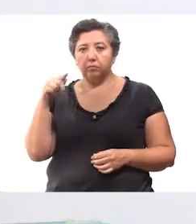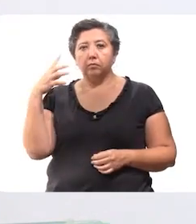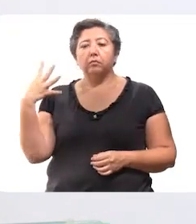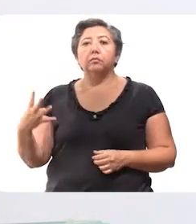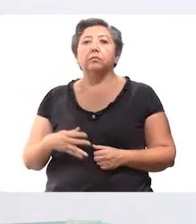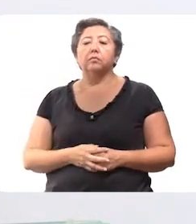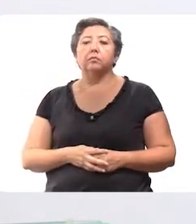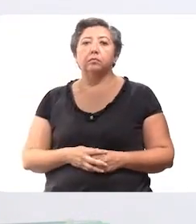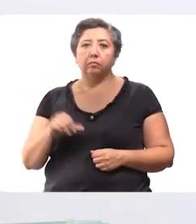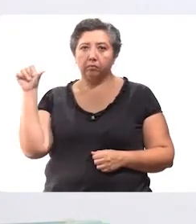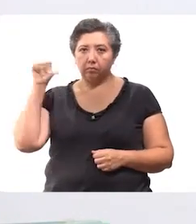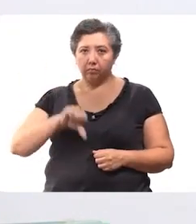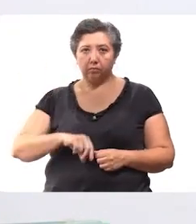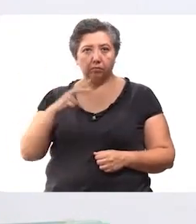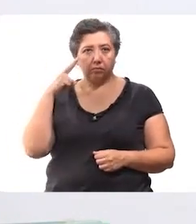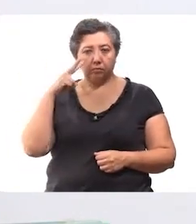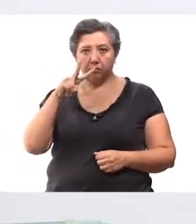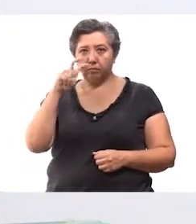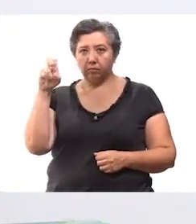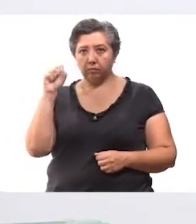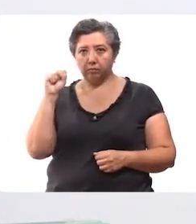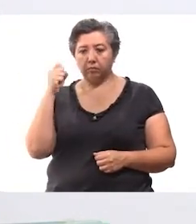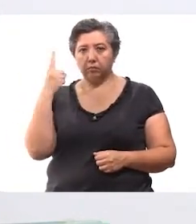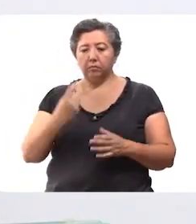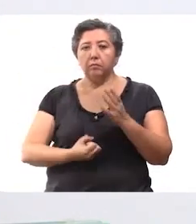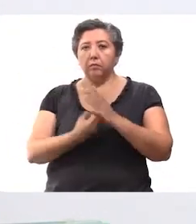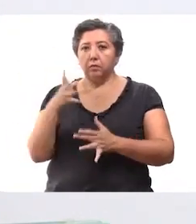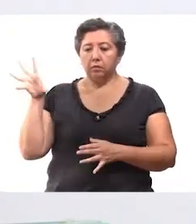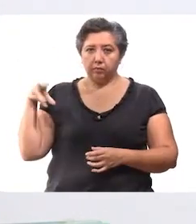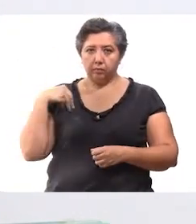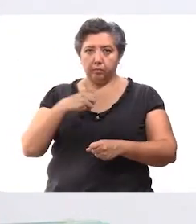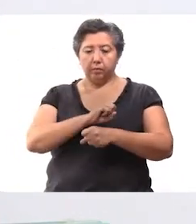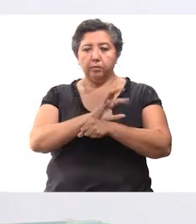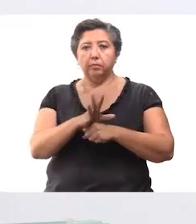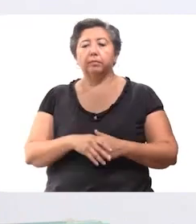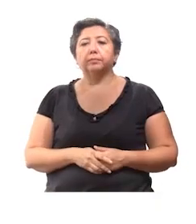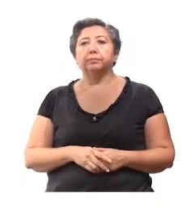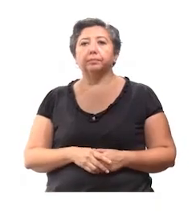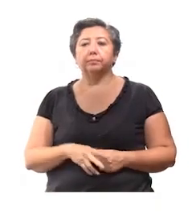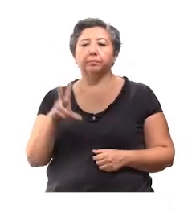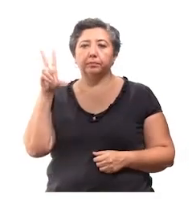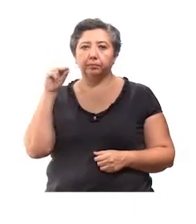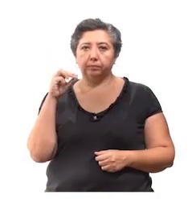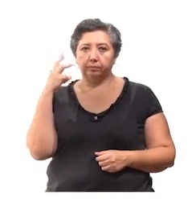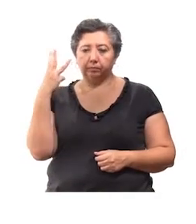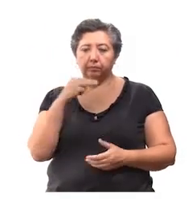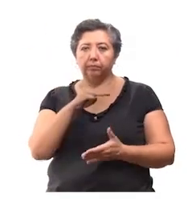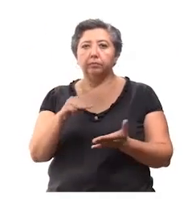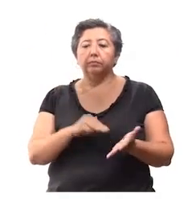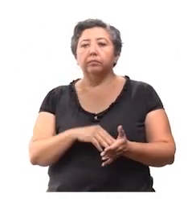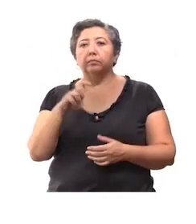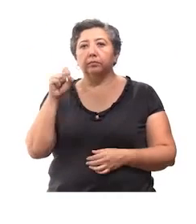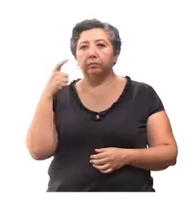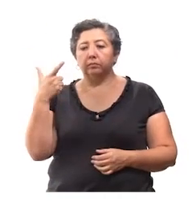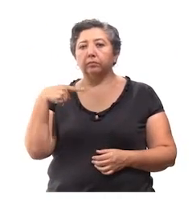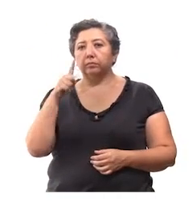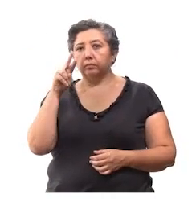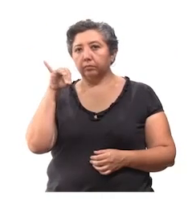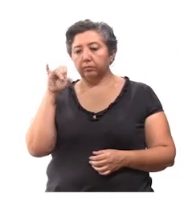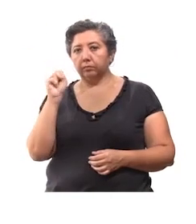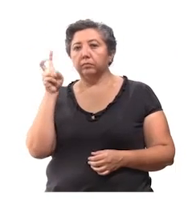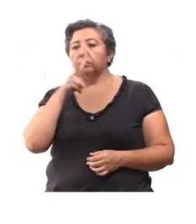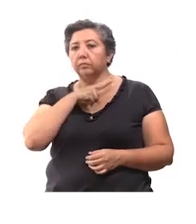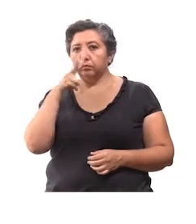68.274. Hoy se detectaron 261 nuevos contagios de coronavirus, 83 en Mérida, 27 en Canacín